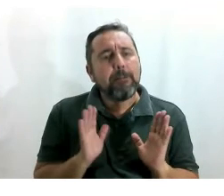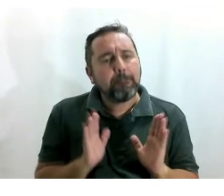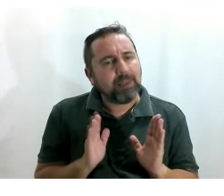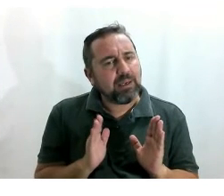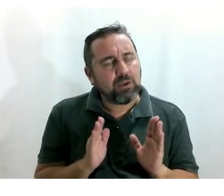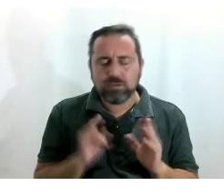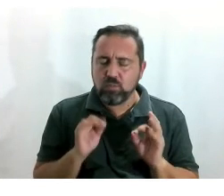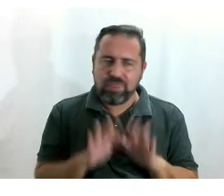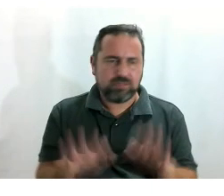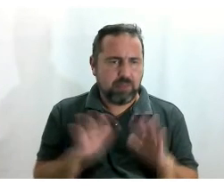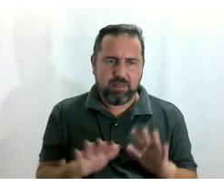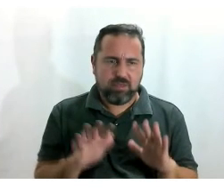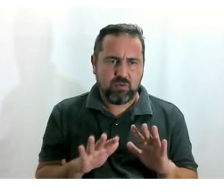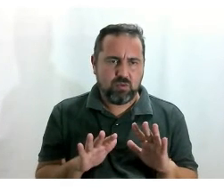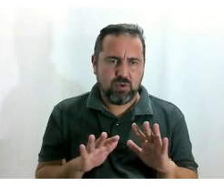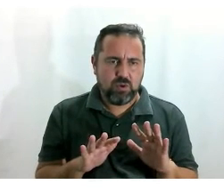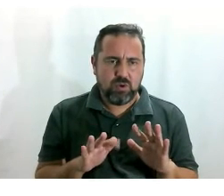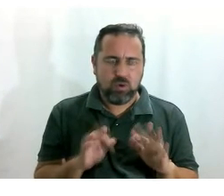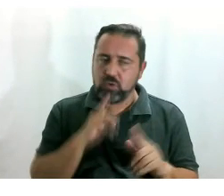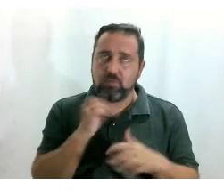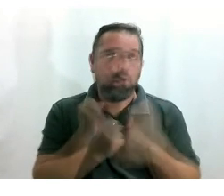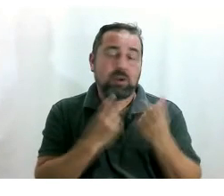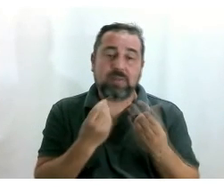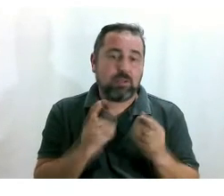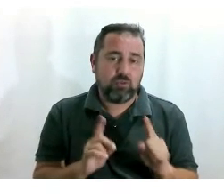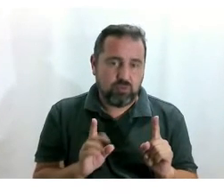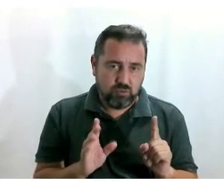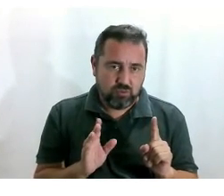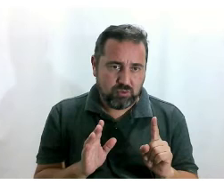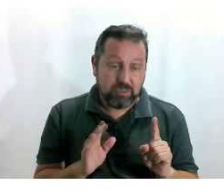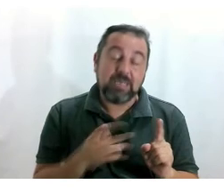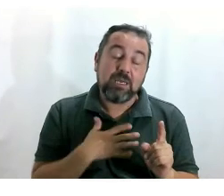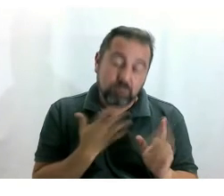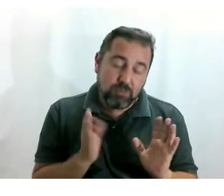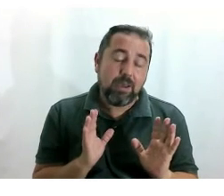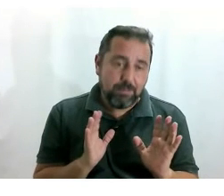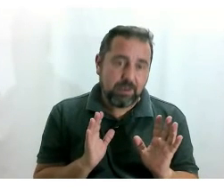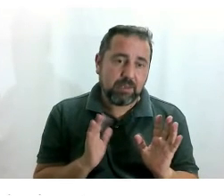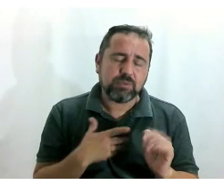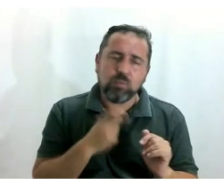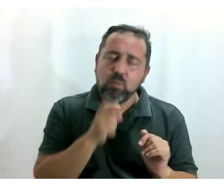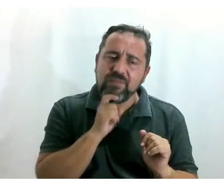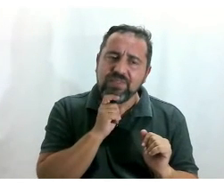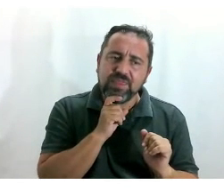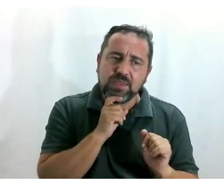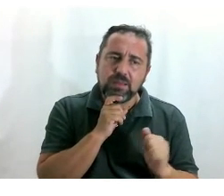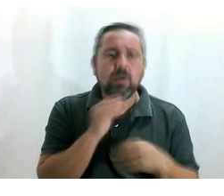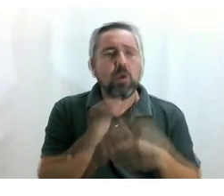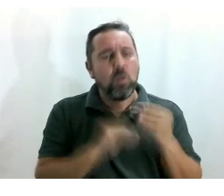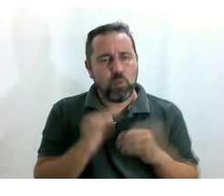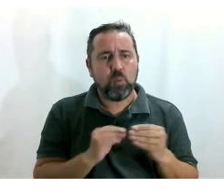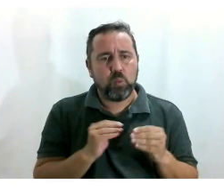muy despacio, o sea, no vamos a correr demasiado, con lo cual muy probablemente va a estar difícil la utilización